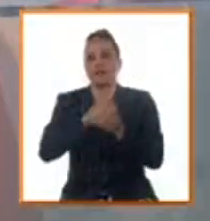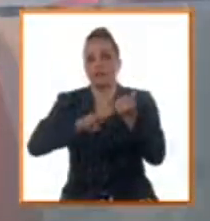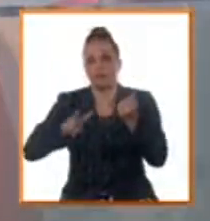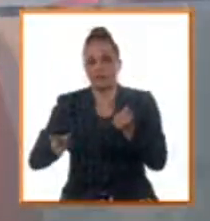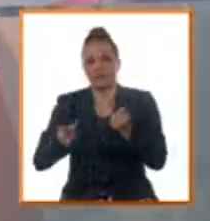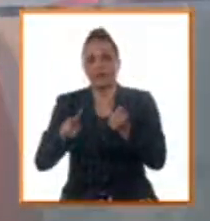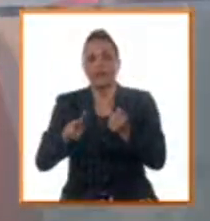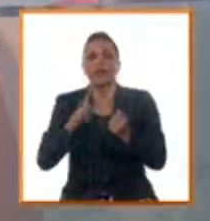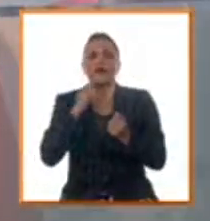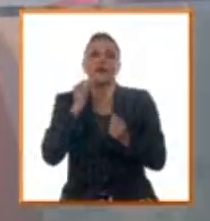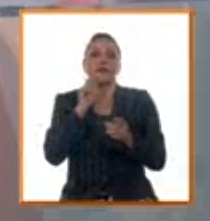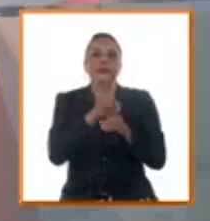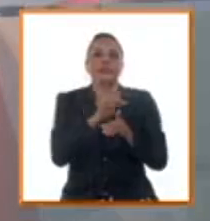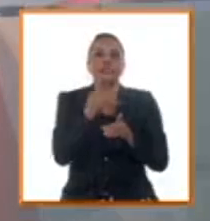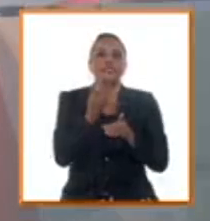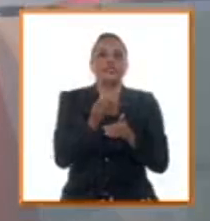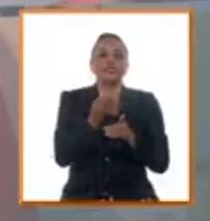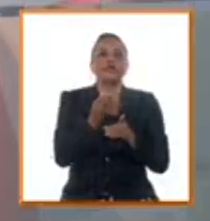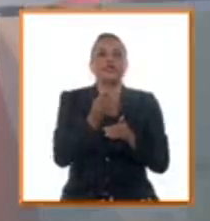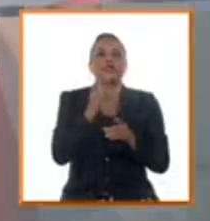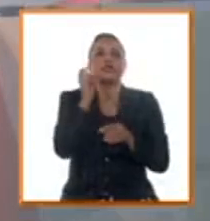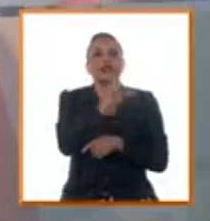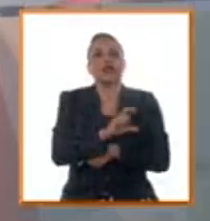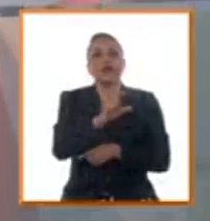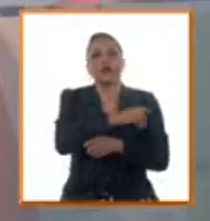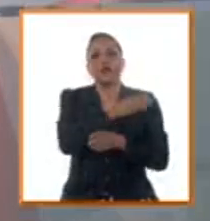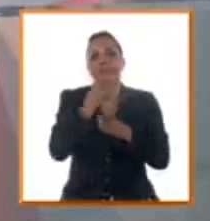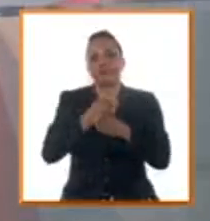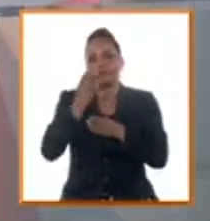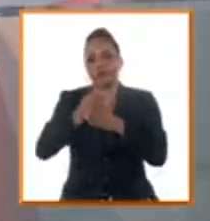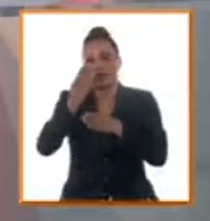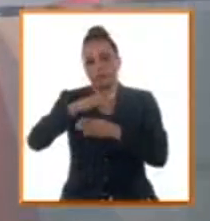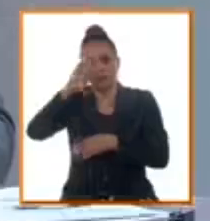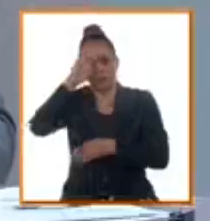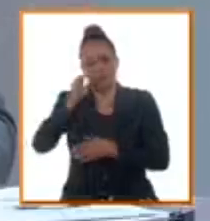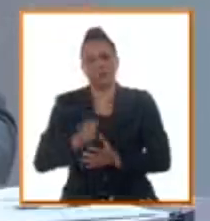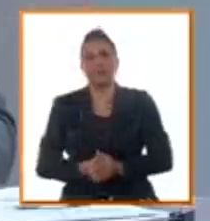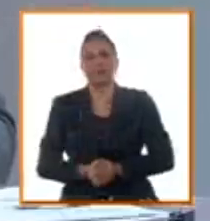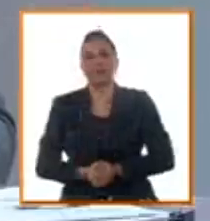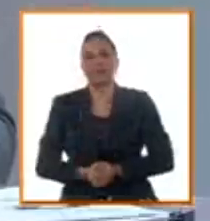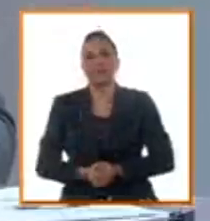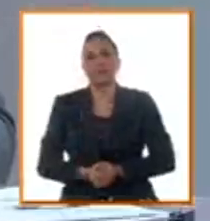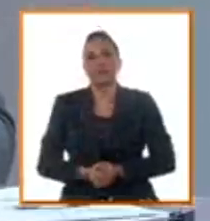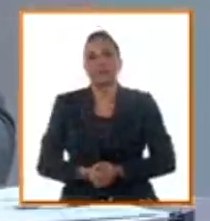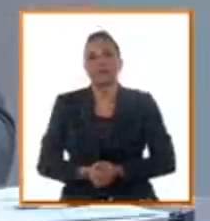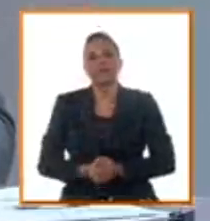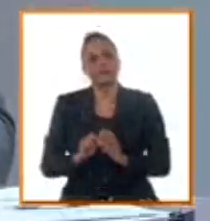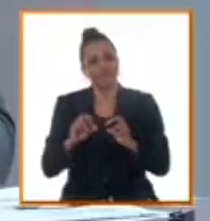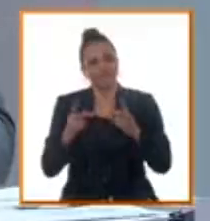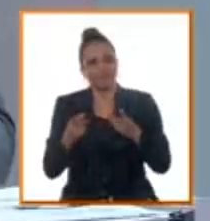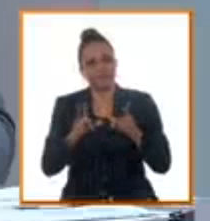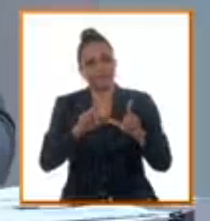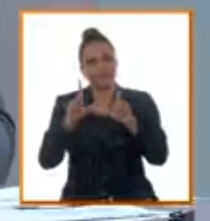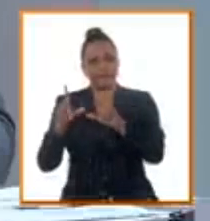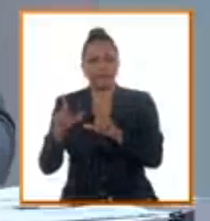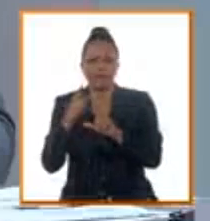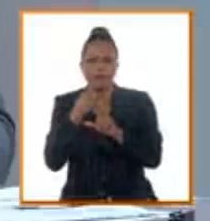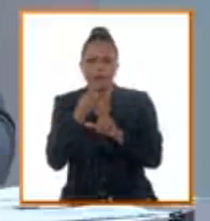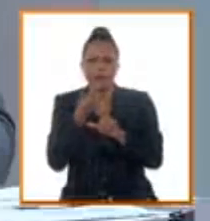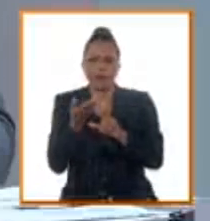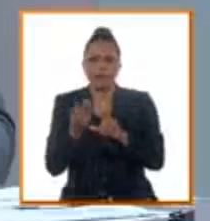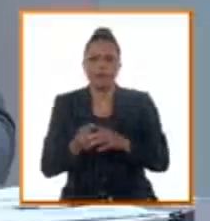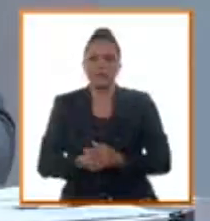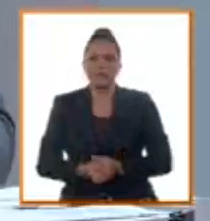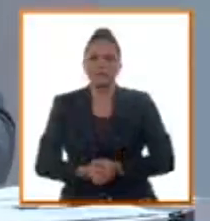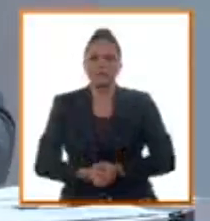desde Camagüey hasta Santiago de Cuba. Por favor, si puede continuar con